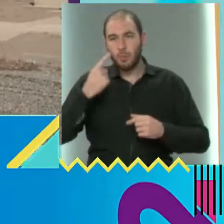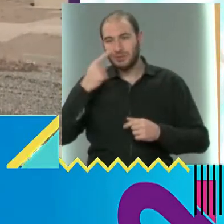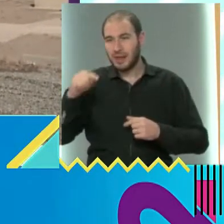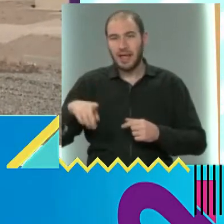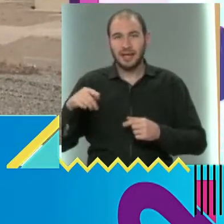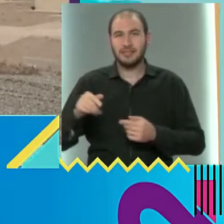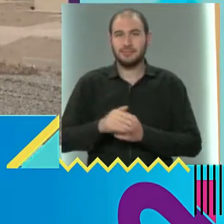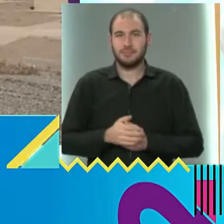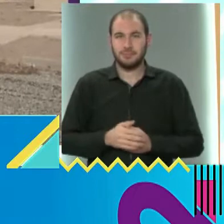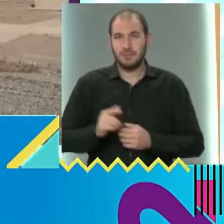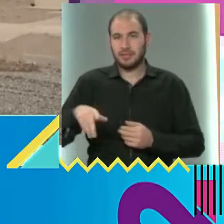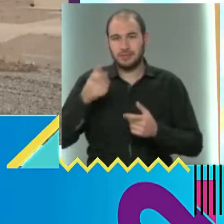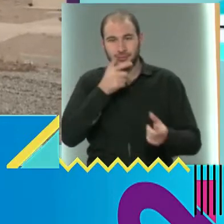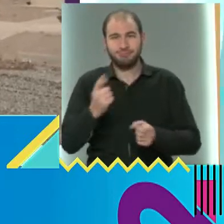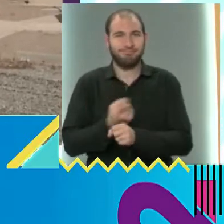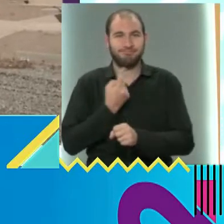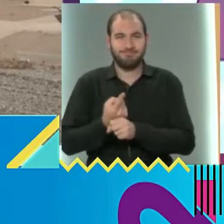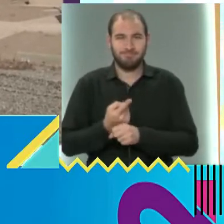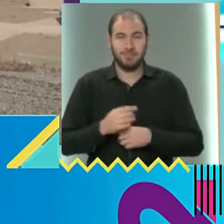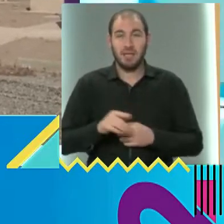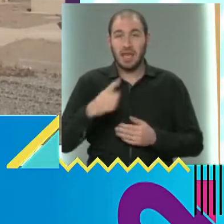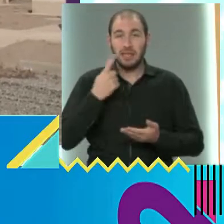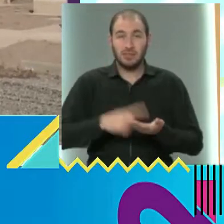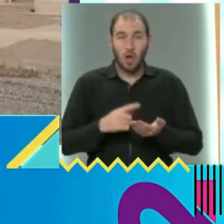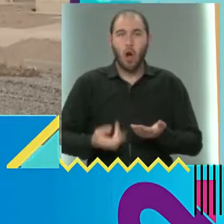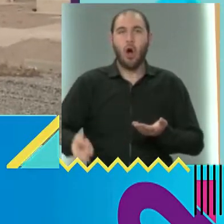no podíamos controlar. Entonces, bueno, se decide